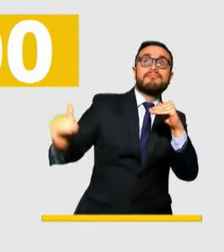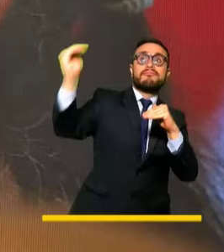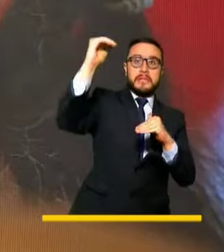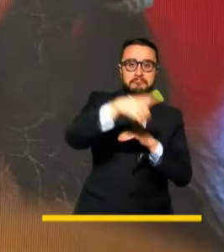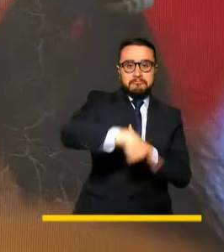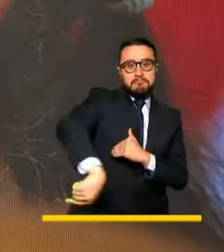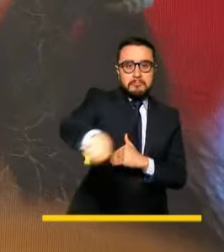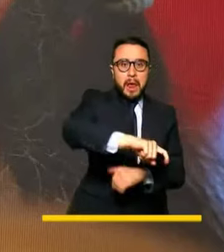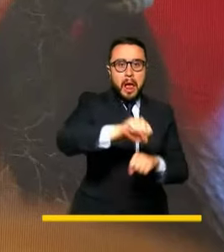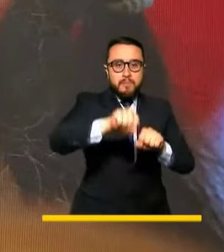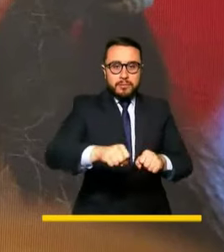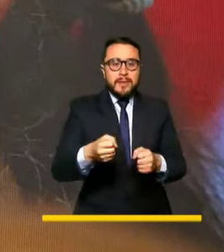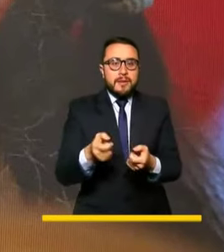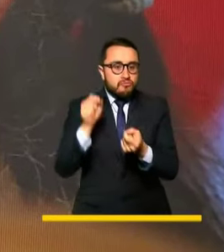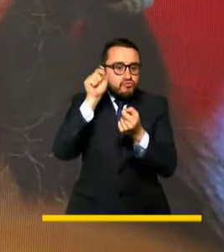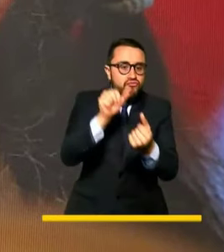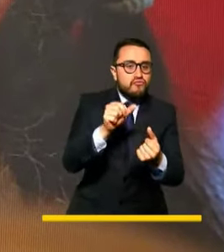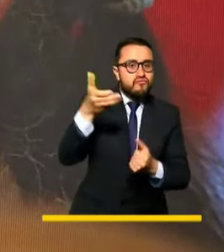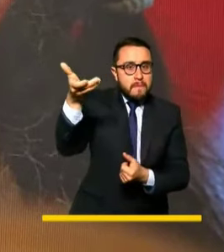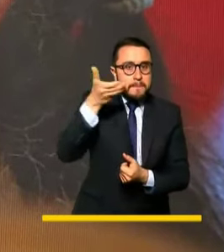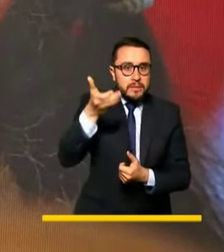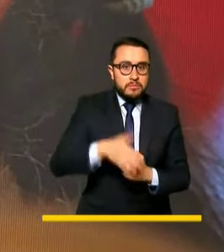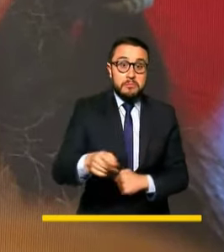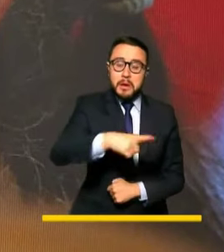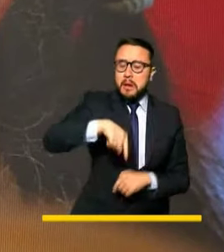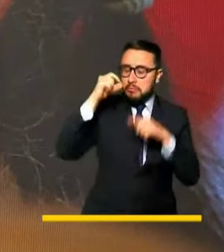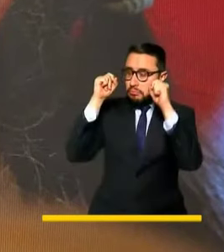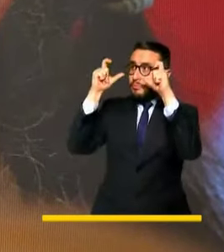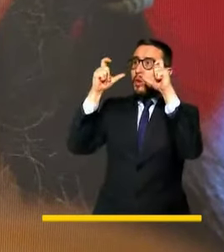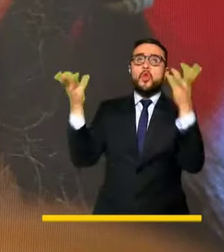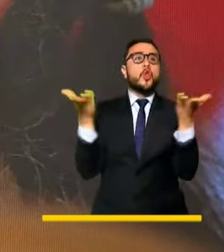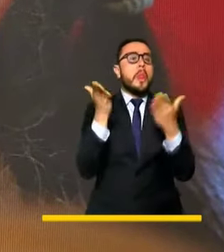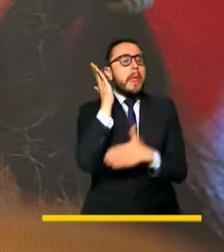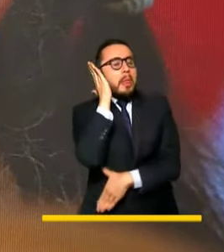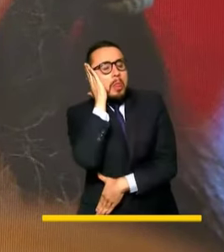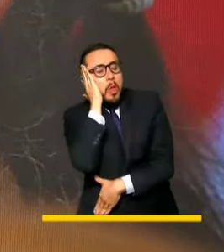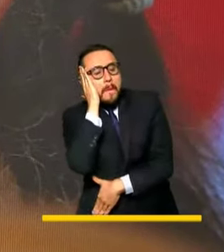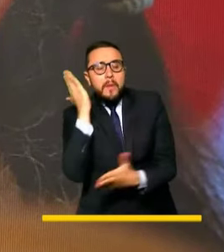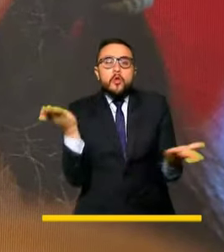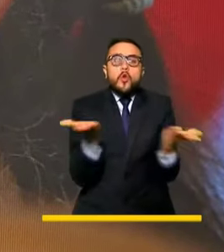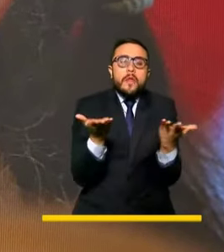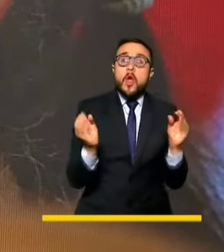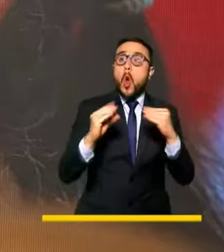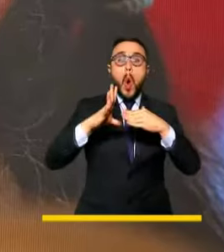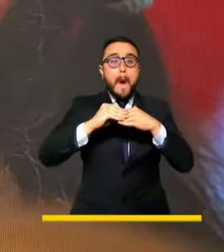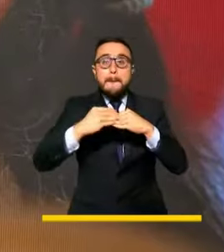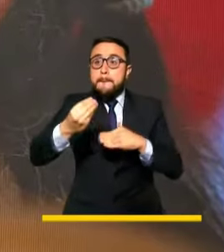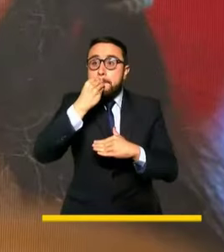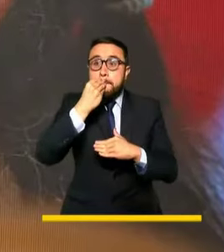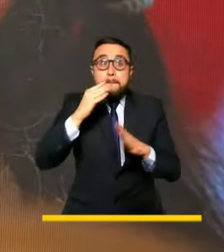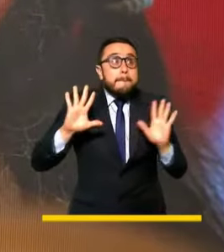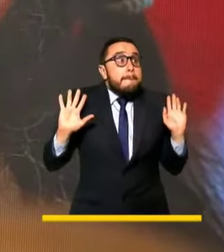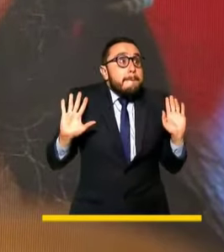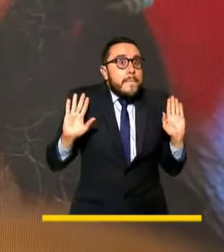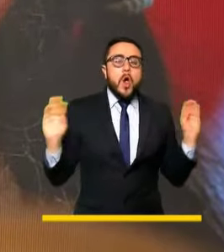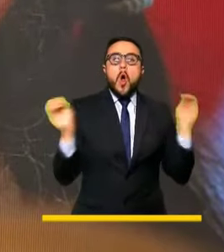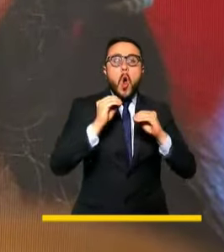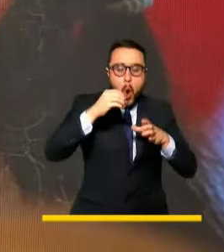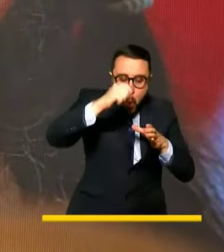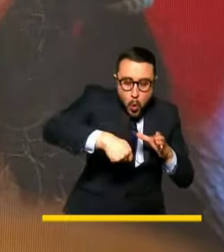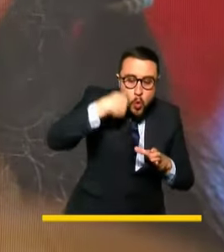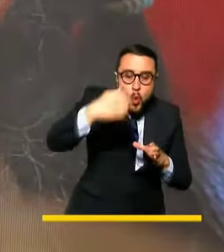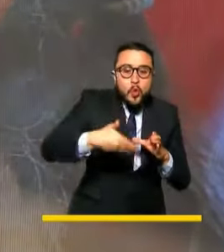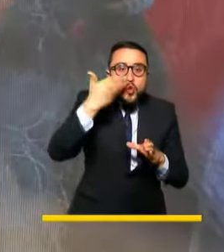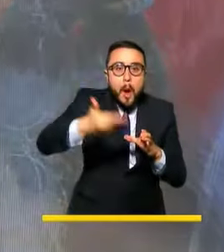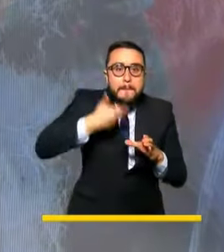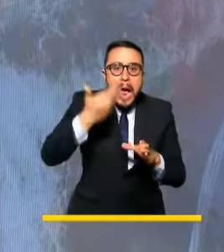Ellos se despiertan sin saber dónde van a dormir, sin saber si van a tener un bocado de pan o una cuchara de